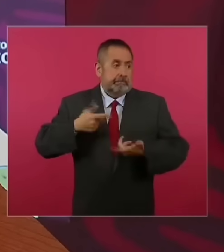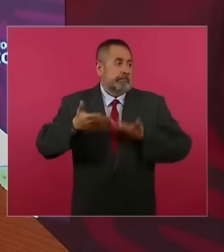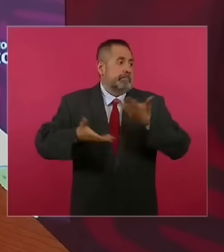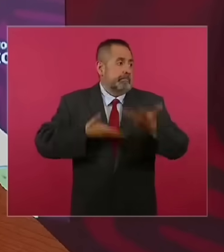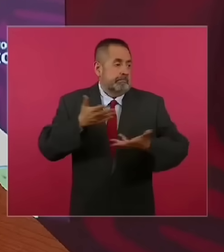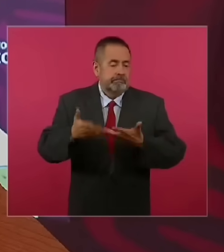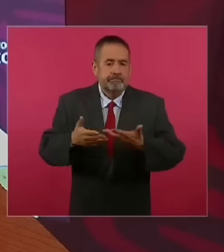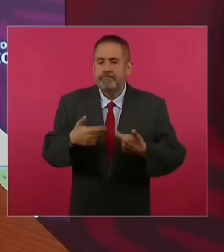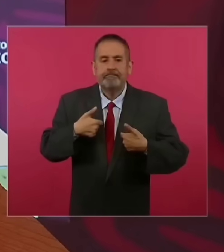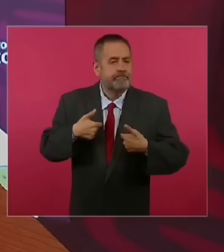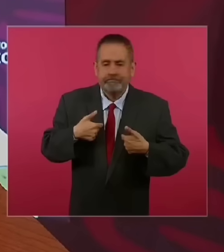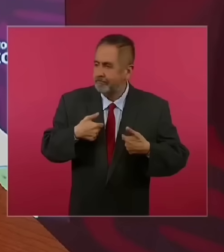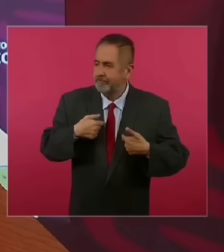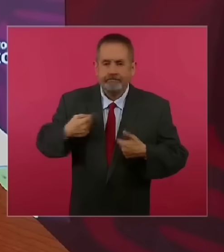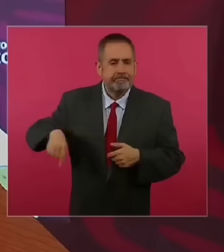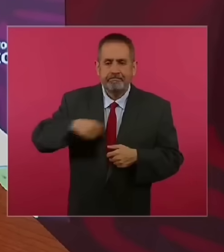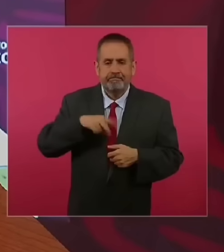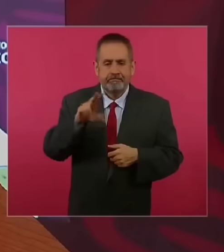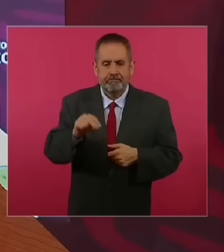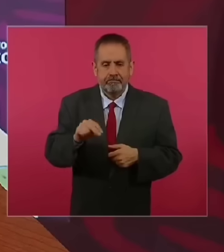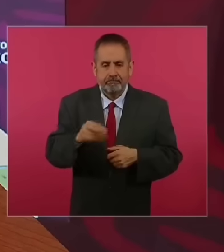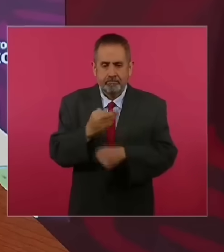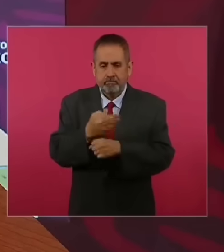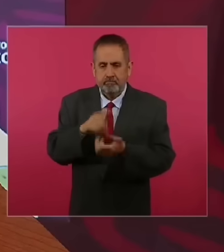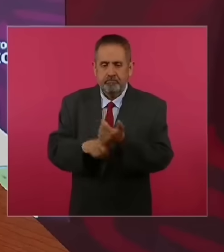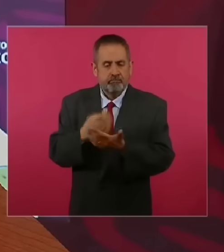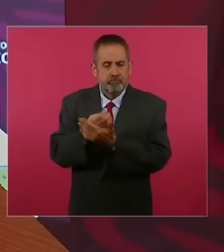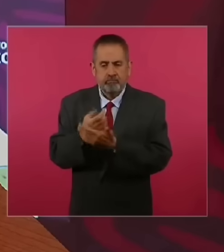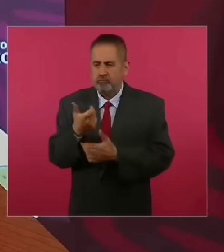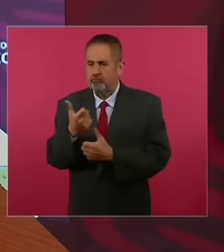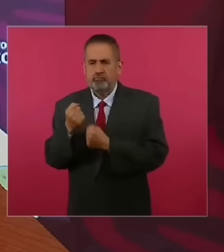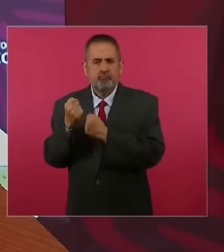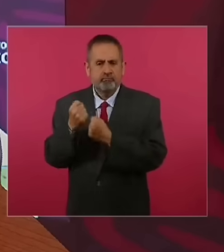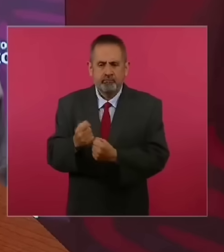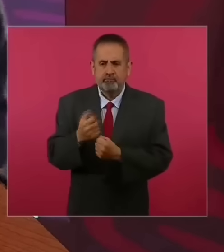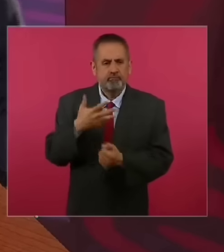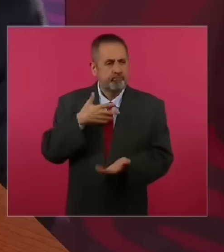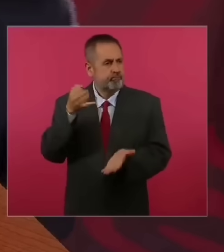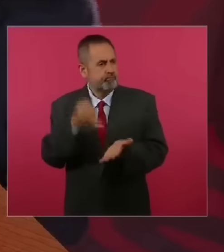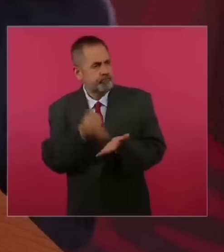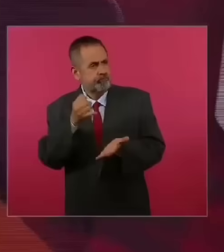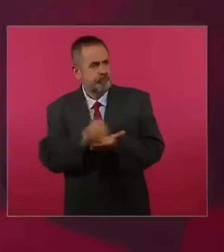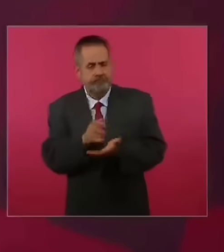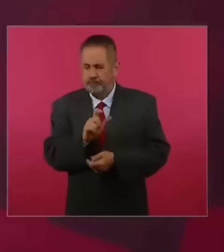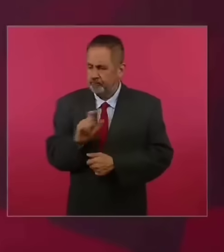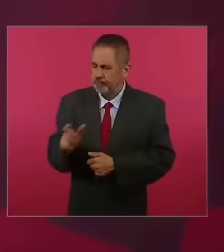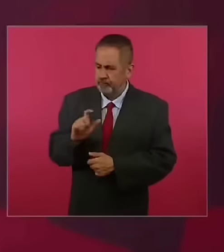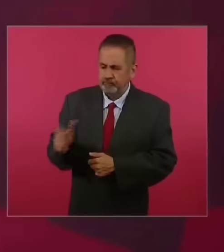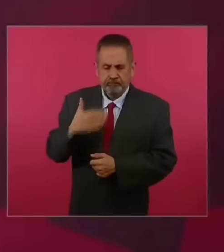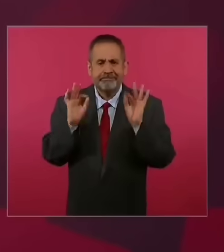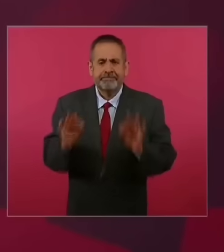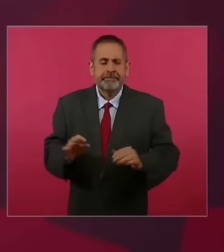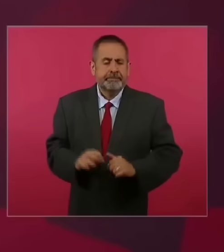y por eso tenemos una economía fuerte, tenemos recaudación